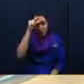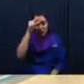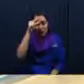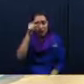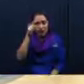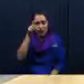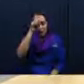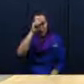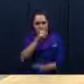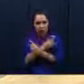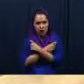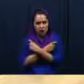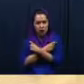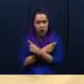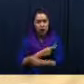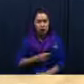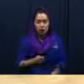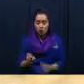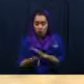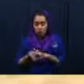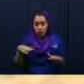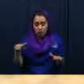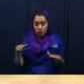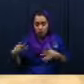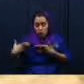tal abundancia que ellos no estaban acostumbrados,